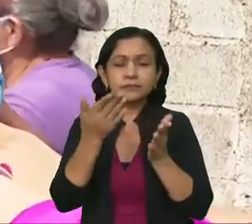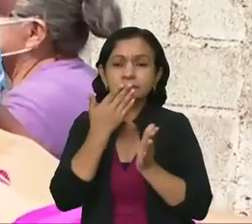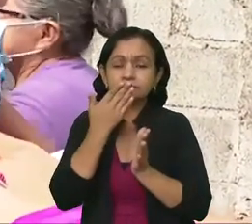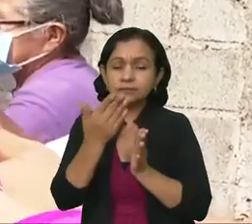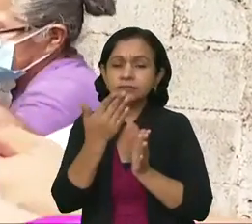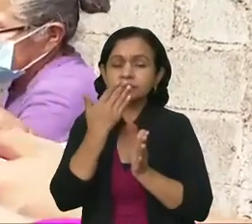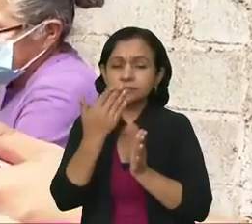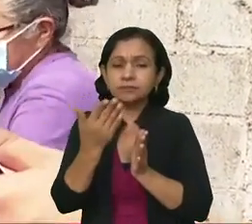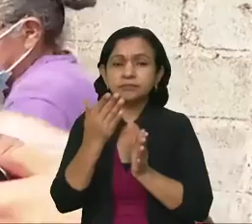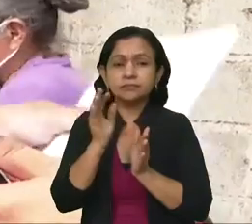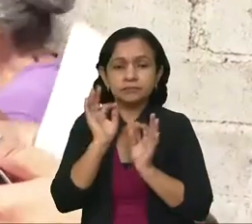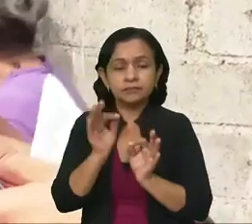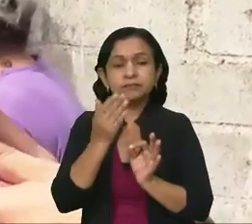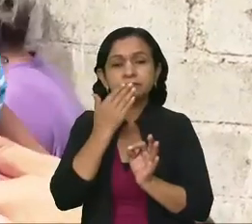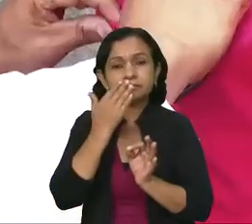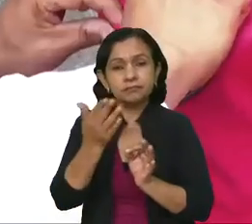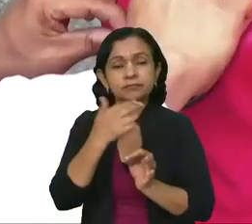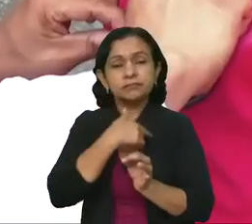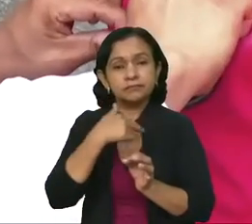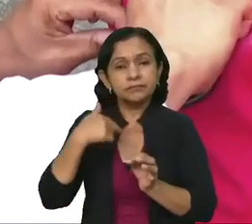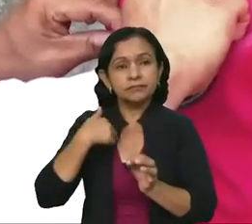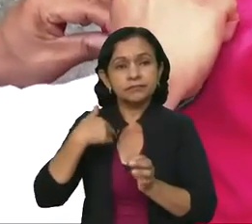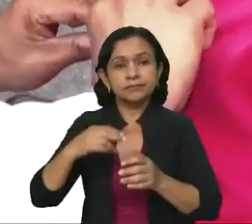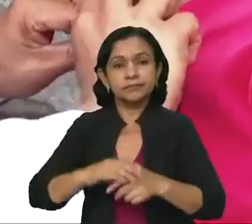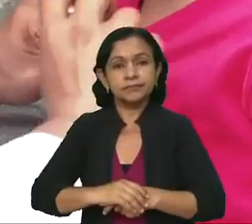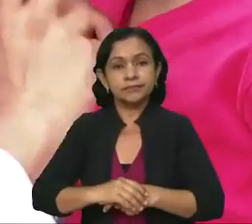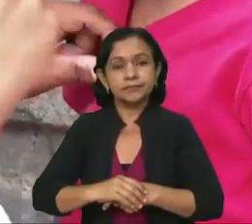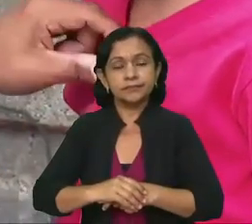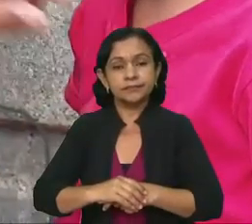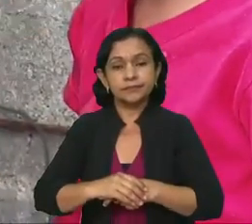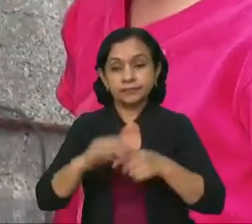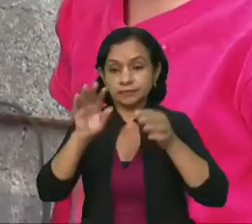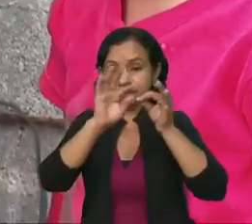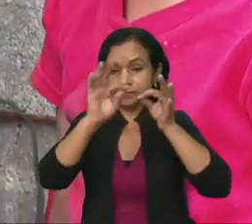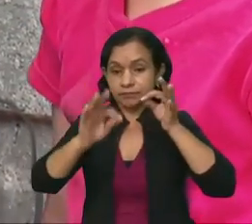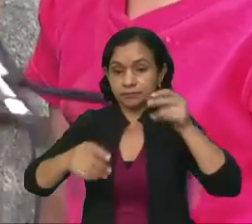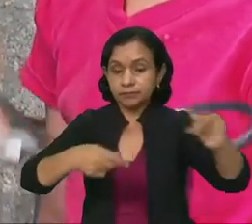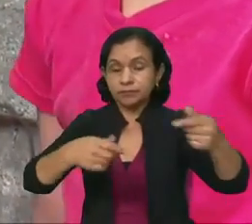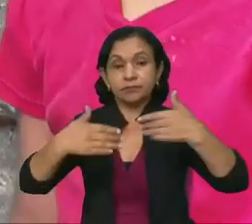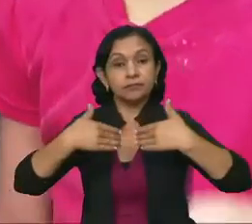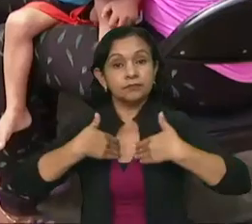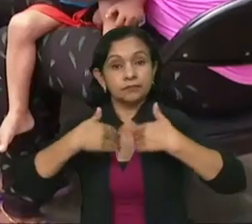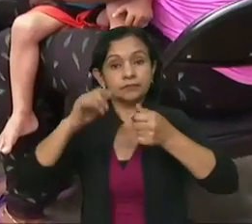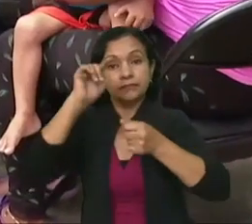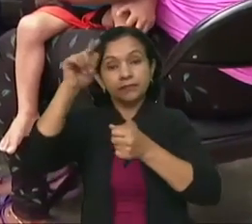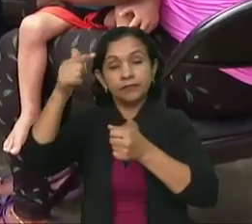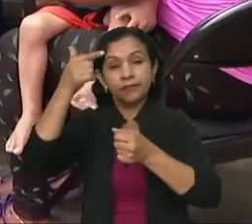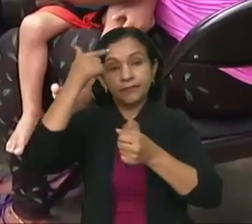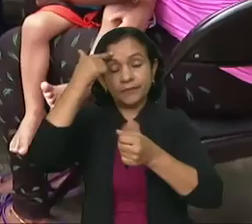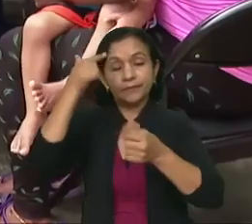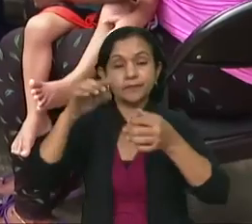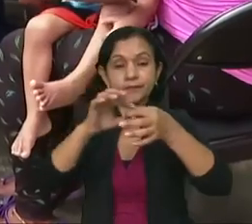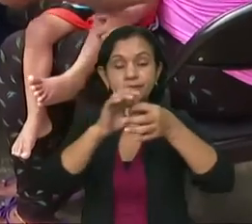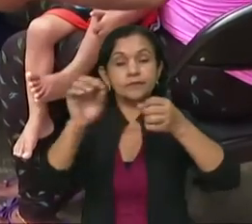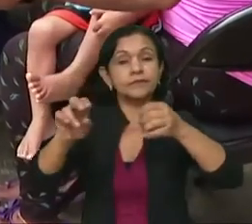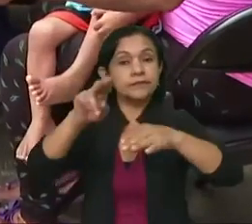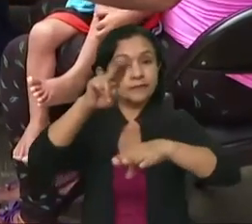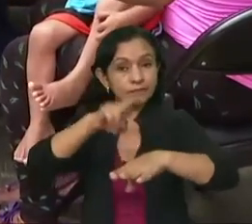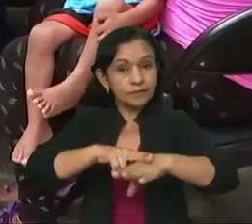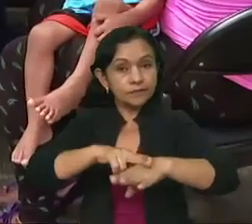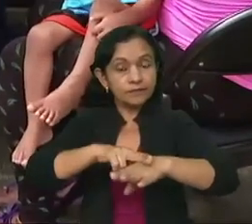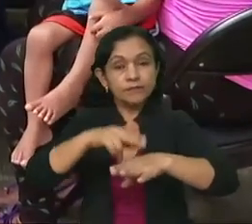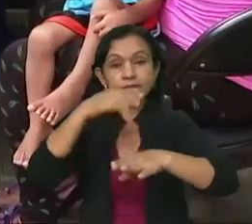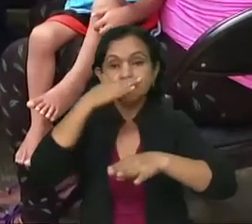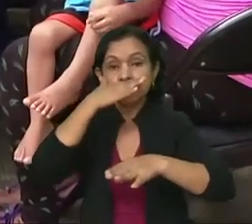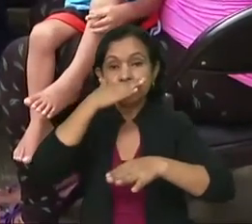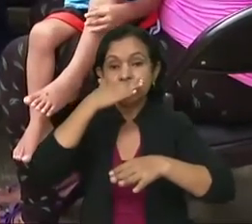está bien esto, que está bueno lo que están haciendo. Con la realización de estas ferias de salud, el Gobierno de Reconciliación y Unidad Nacional, a